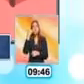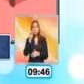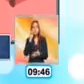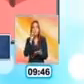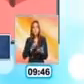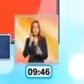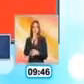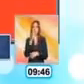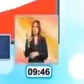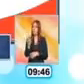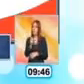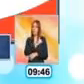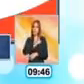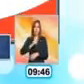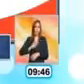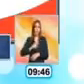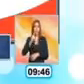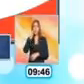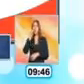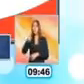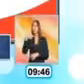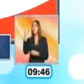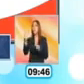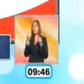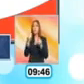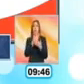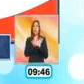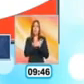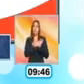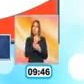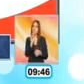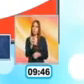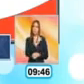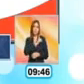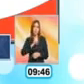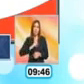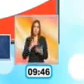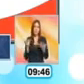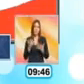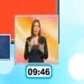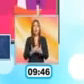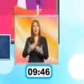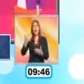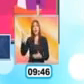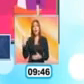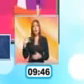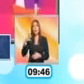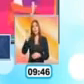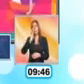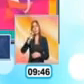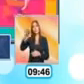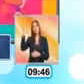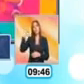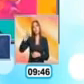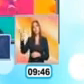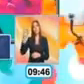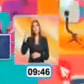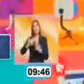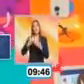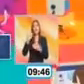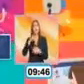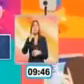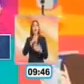eso no debemos hacerlo. Por mucho que amemos a alguien, no lo hagamos. Ahora, la prueba, yo lo he dicho en otros foros, la